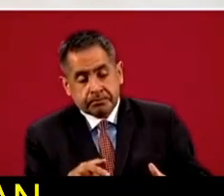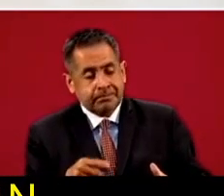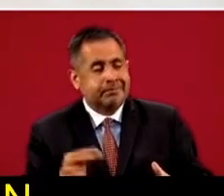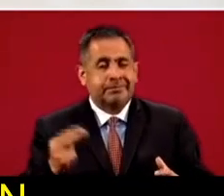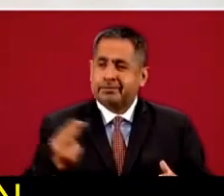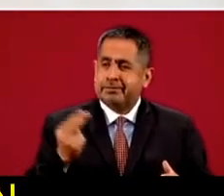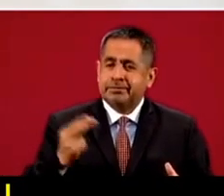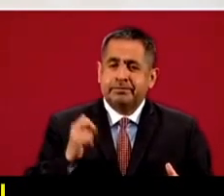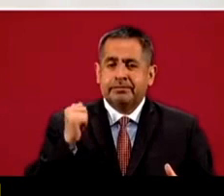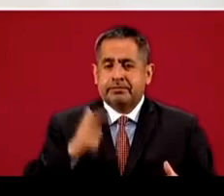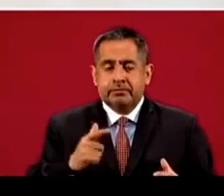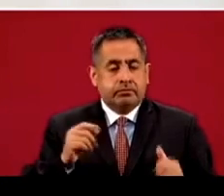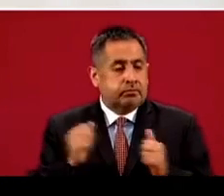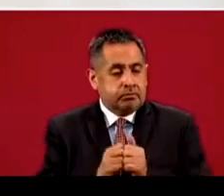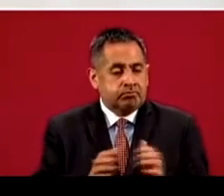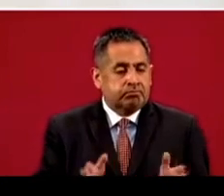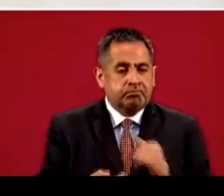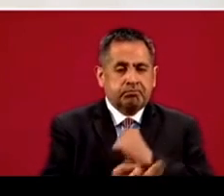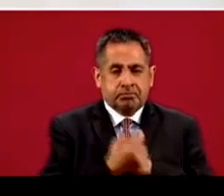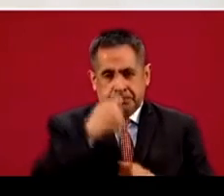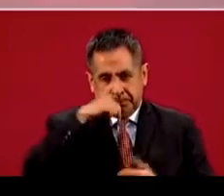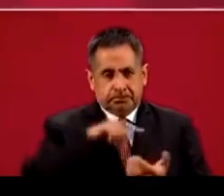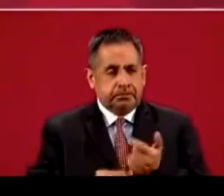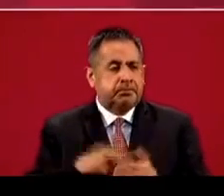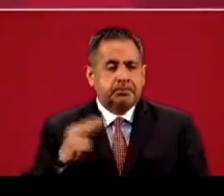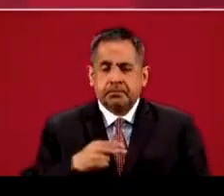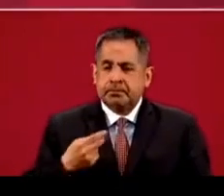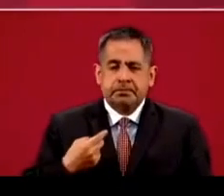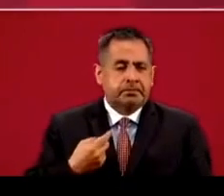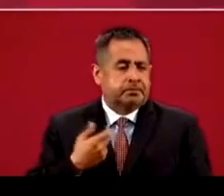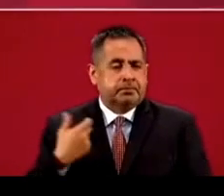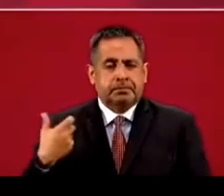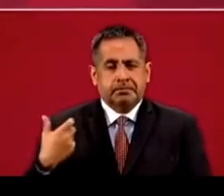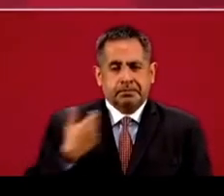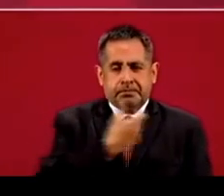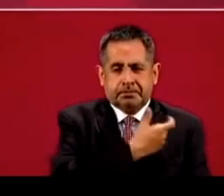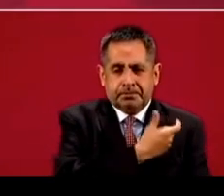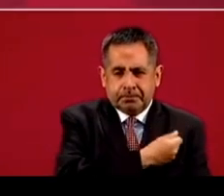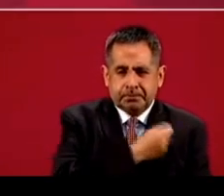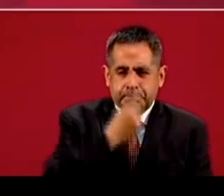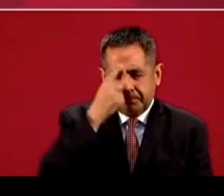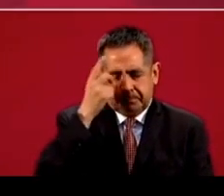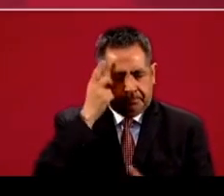de apoyo ventilatorio, necesita una sedación especial, y eso también tiene